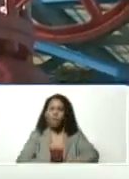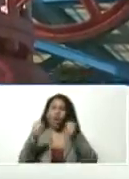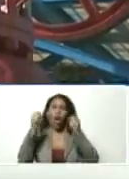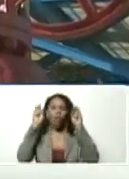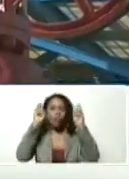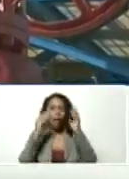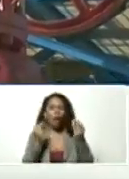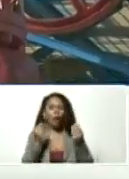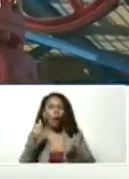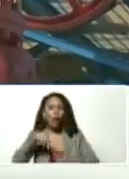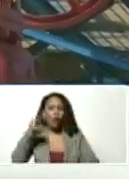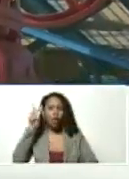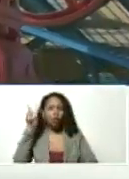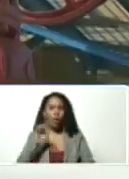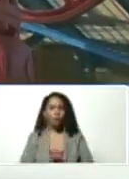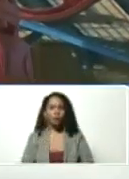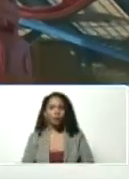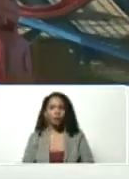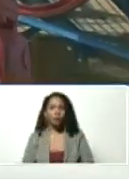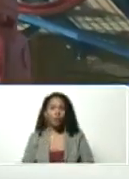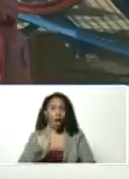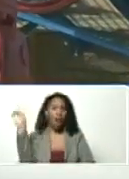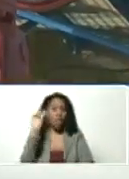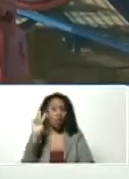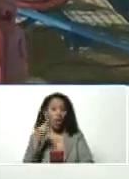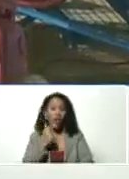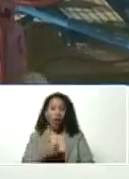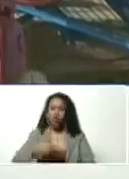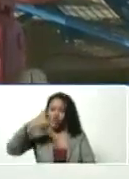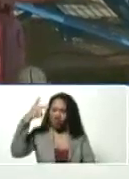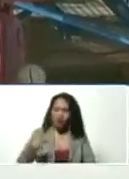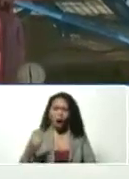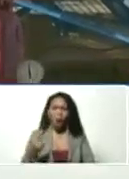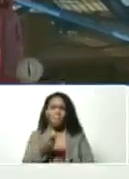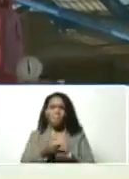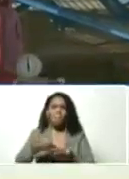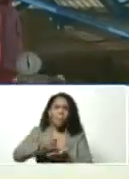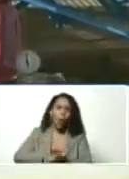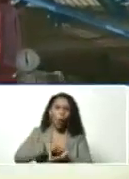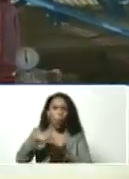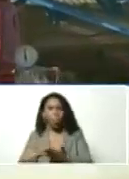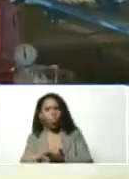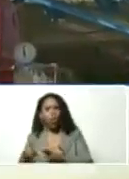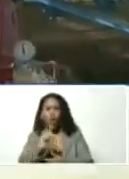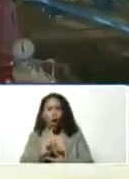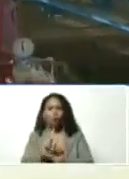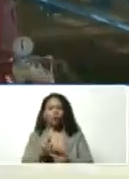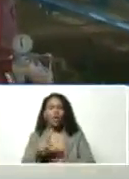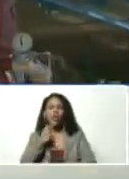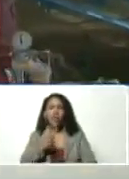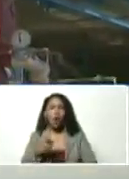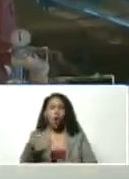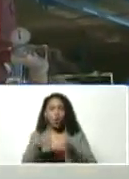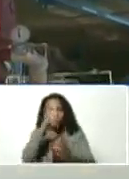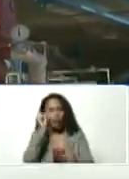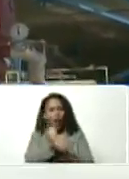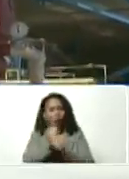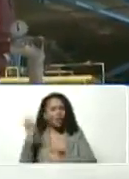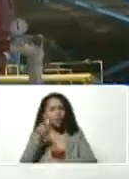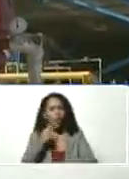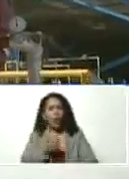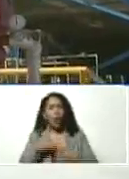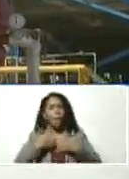económico de Venezuela, y Venezuela se negó a morir, la clase obrera venezolana se negó a morir, el